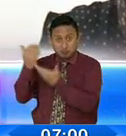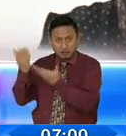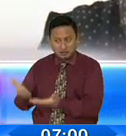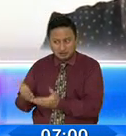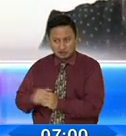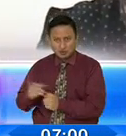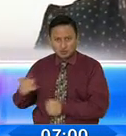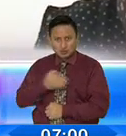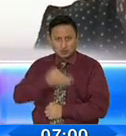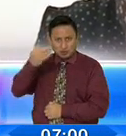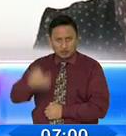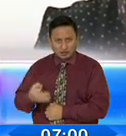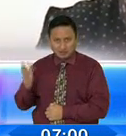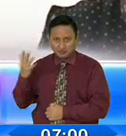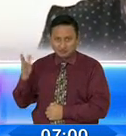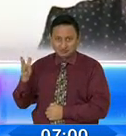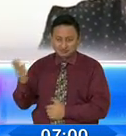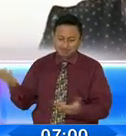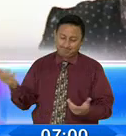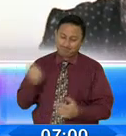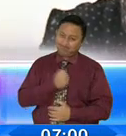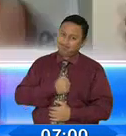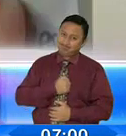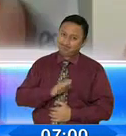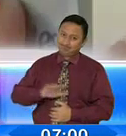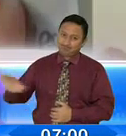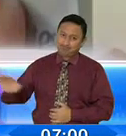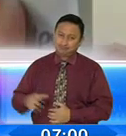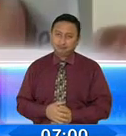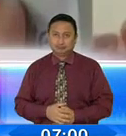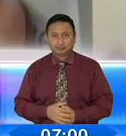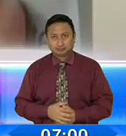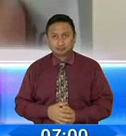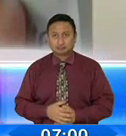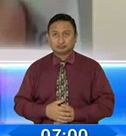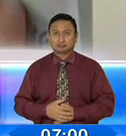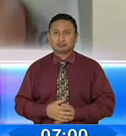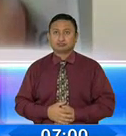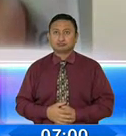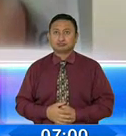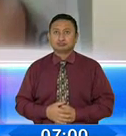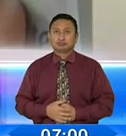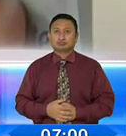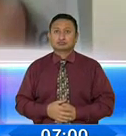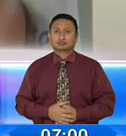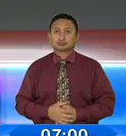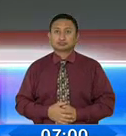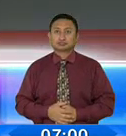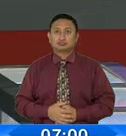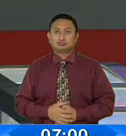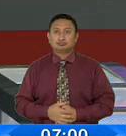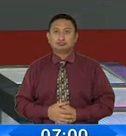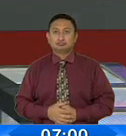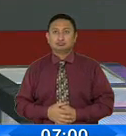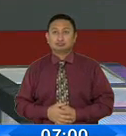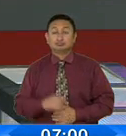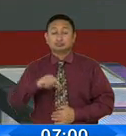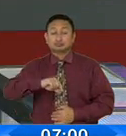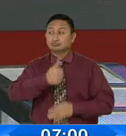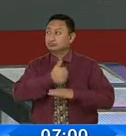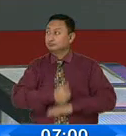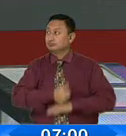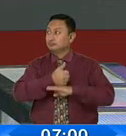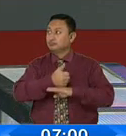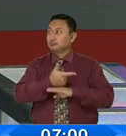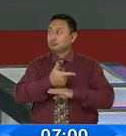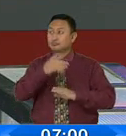ya la magistratura ética. Informó Héctor Romero. Y el Tribunal Contencioso